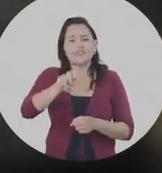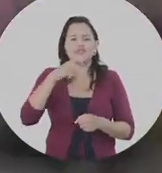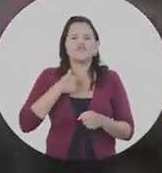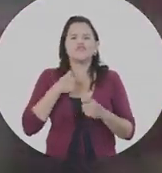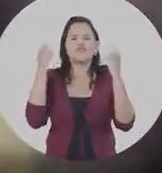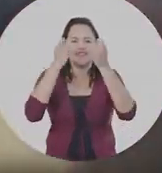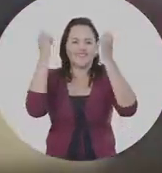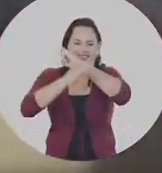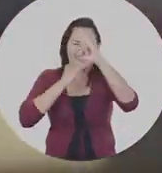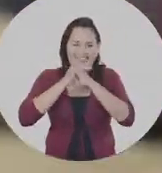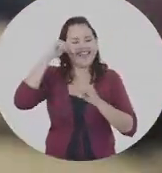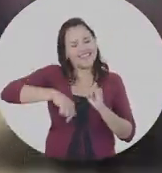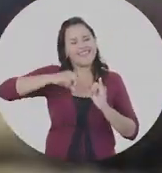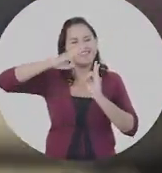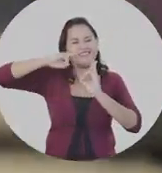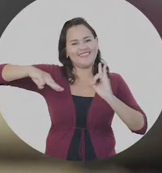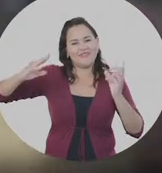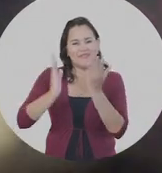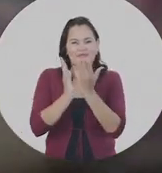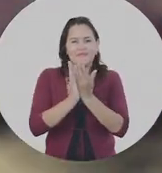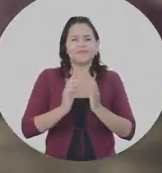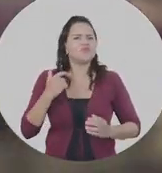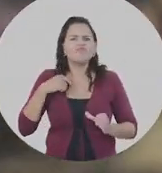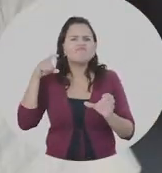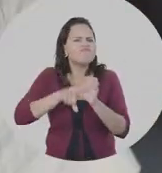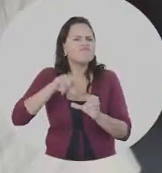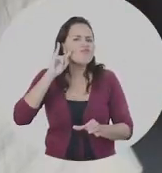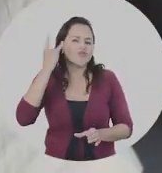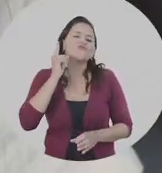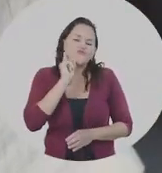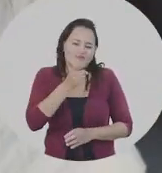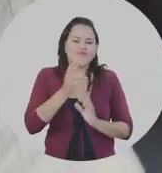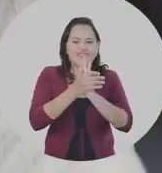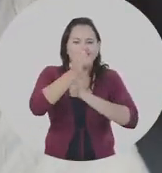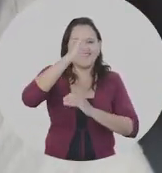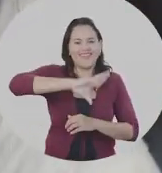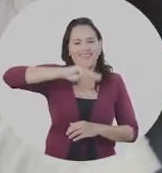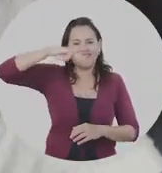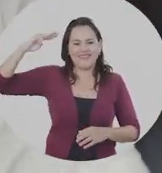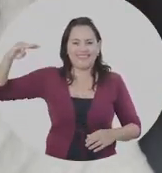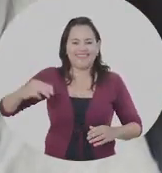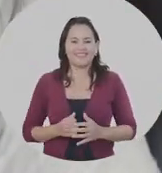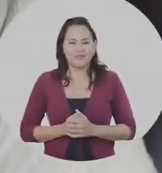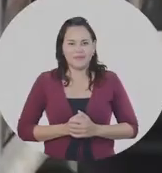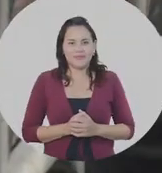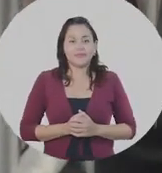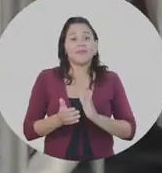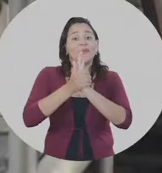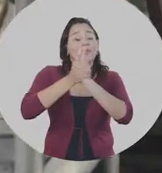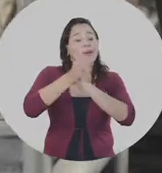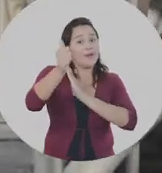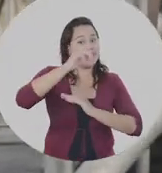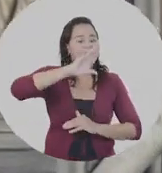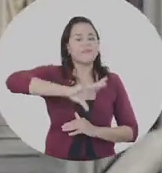estudio negocios internacionales en la Universidad del Magdalena y puedo ingresar a este por medio del programa Talento UniMagdalena.